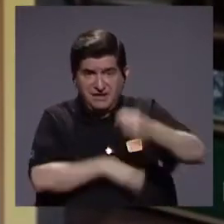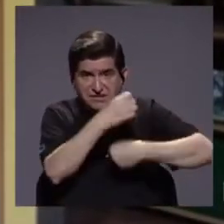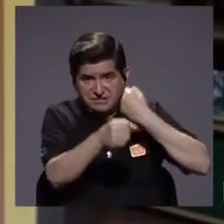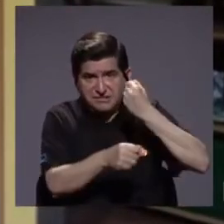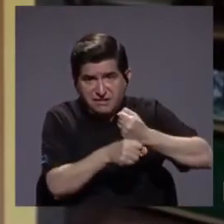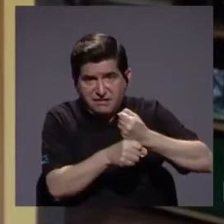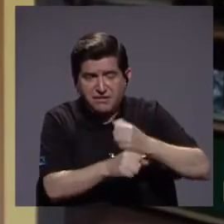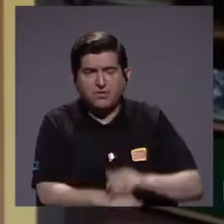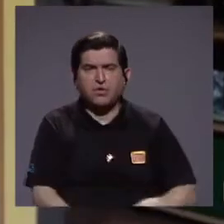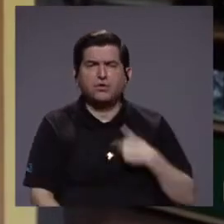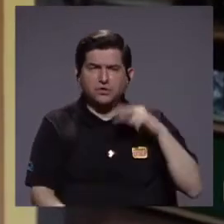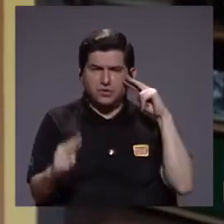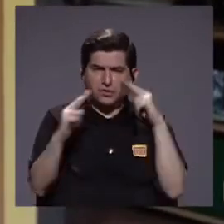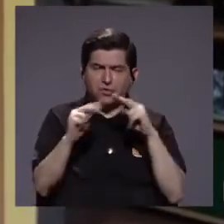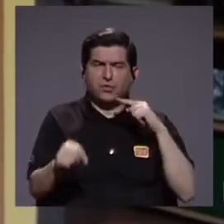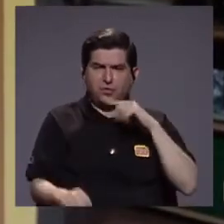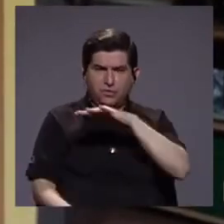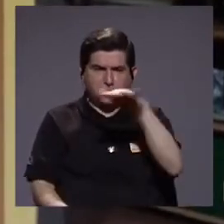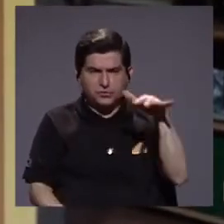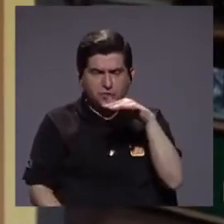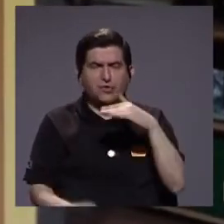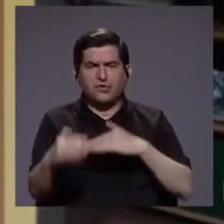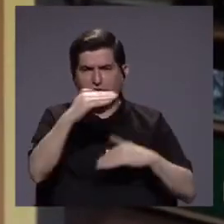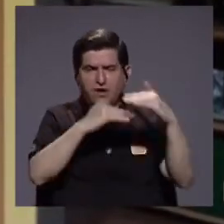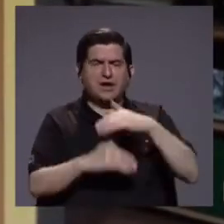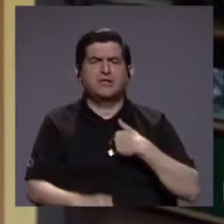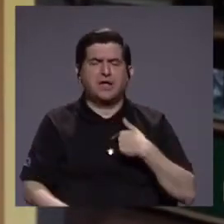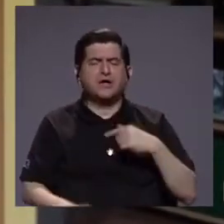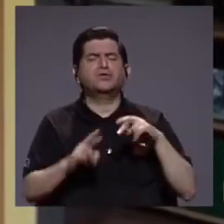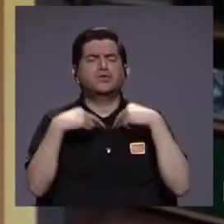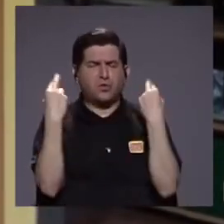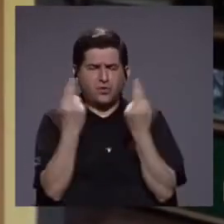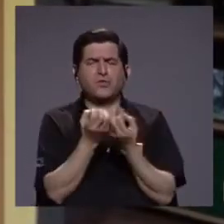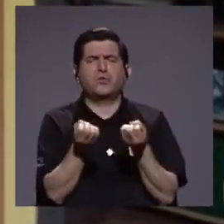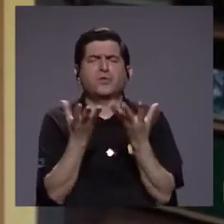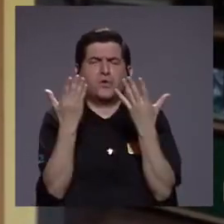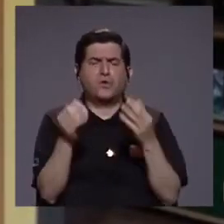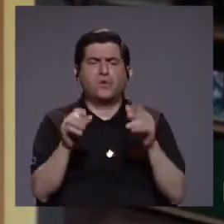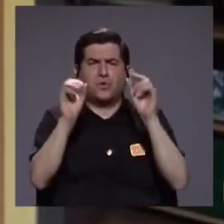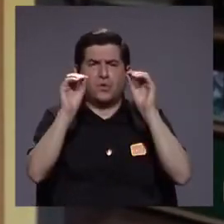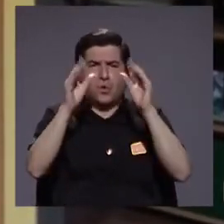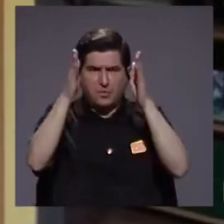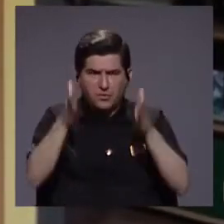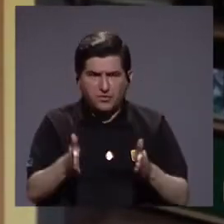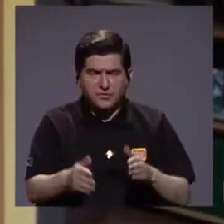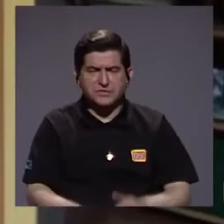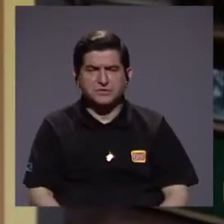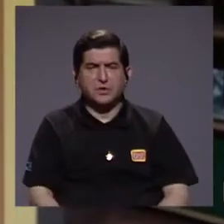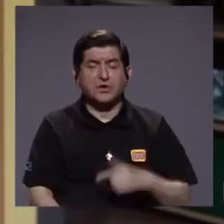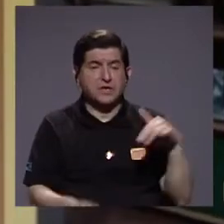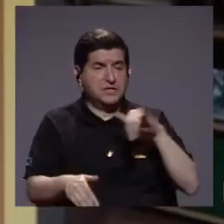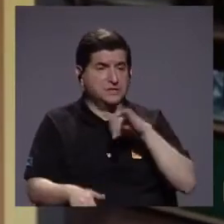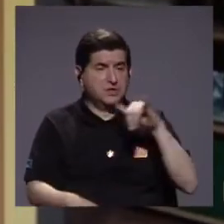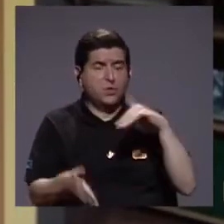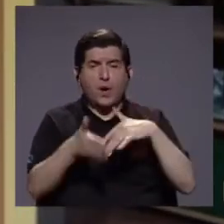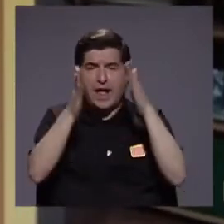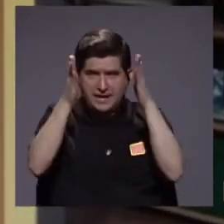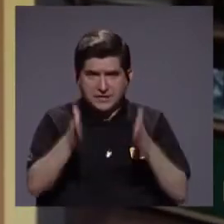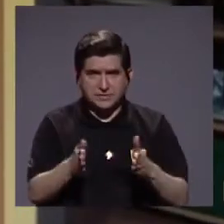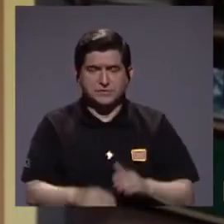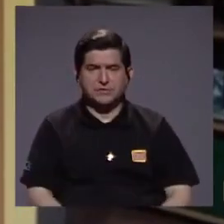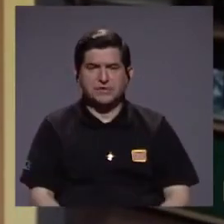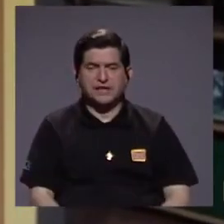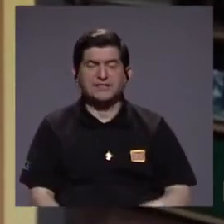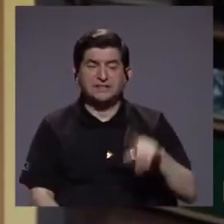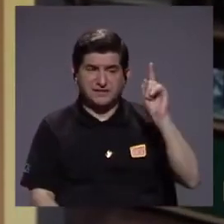año. Conozco la realidad de la facultad. He tenido muchas reuniones con personal docente y estudiantes, y